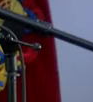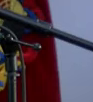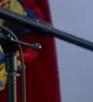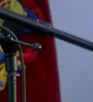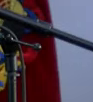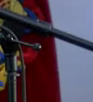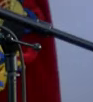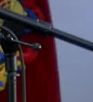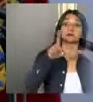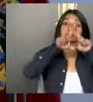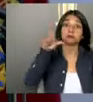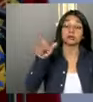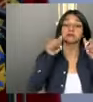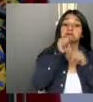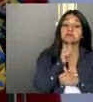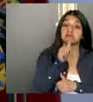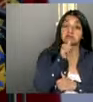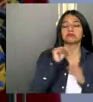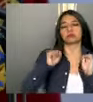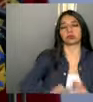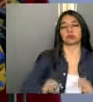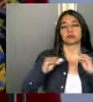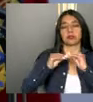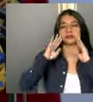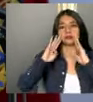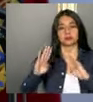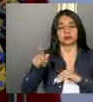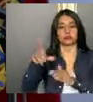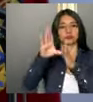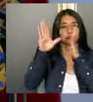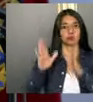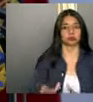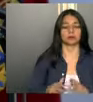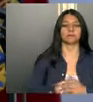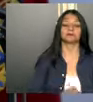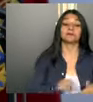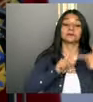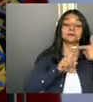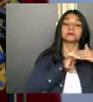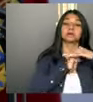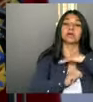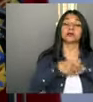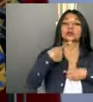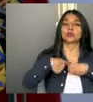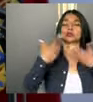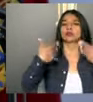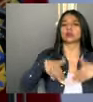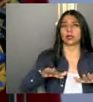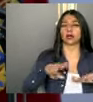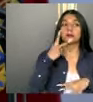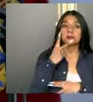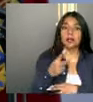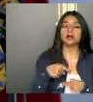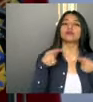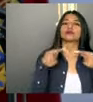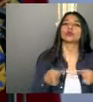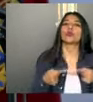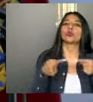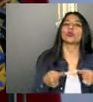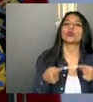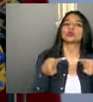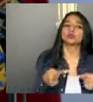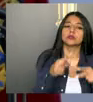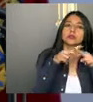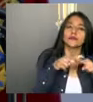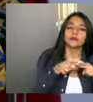privada para que tengamos más puntos de atención como ciudadanos. Segundo, sobre el metro, insisto, vamos a ver esto con detenimiento el día viernes, pero creo